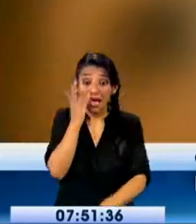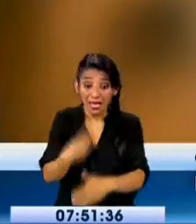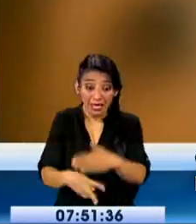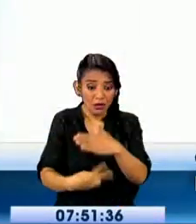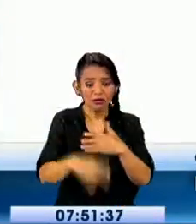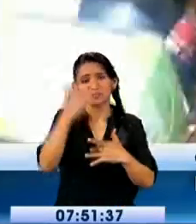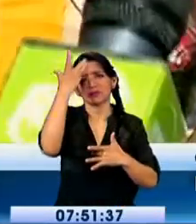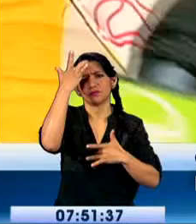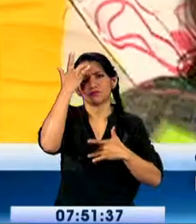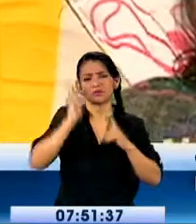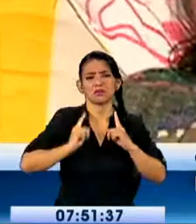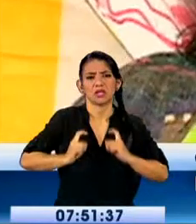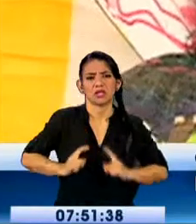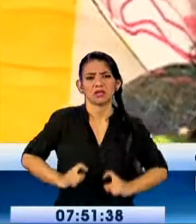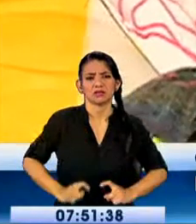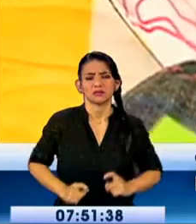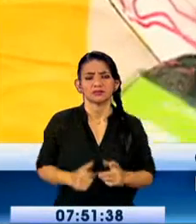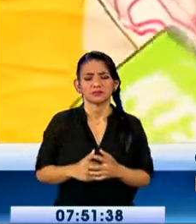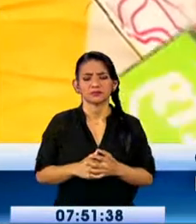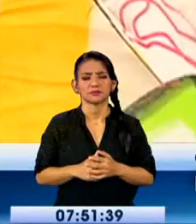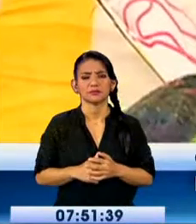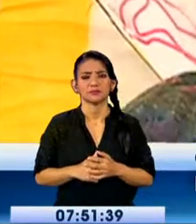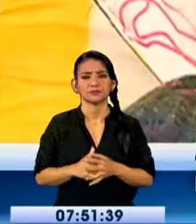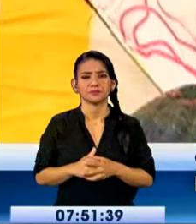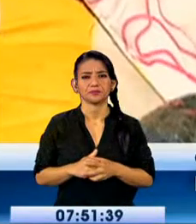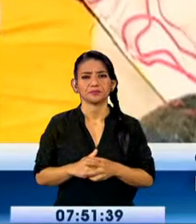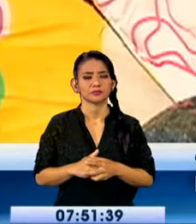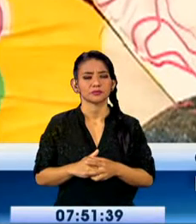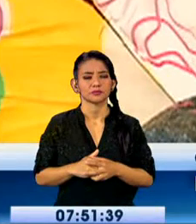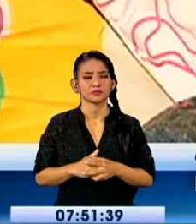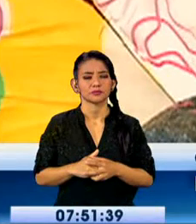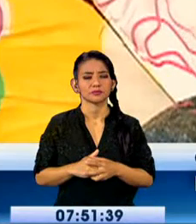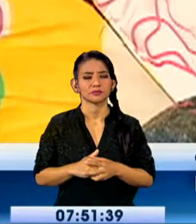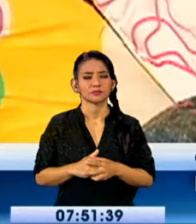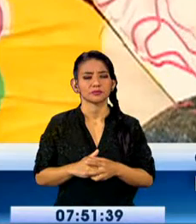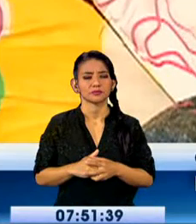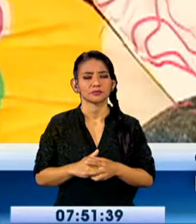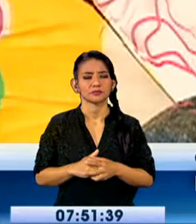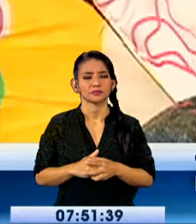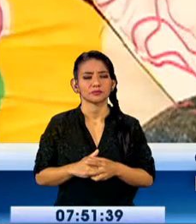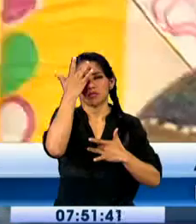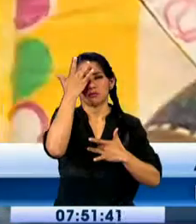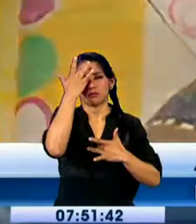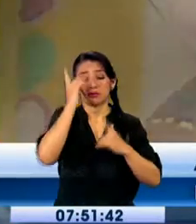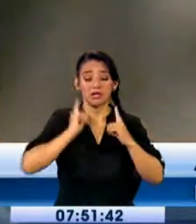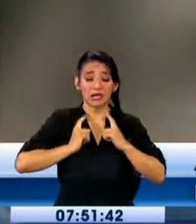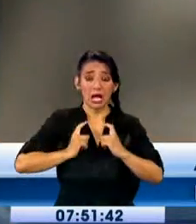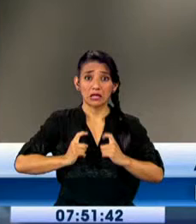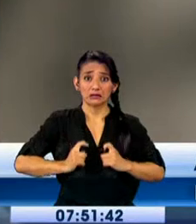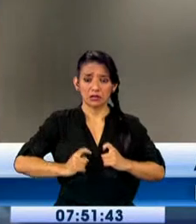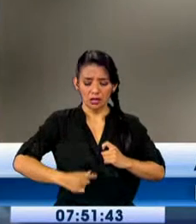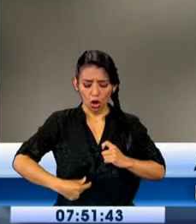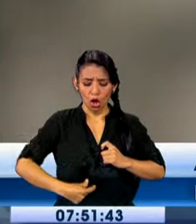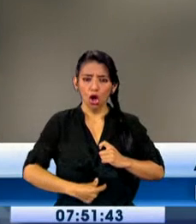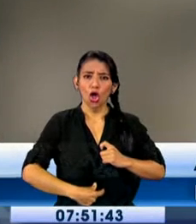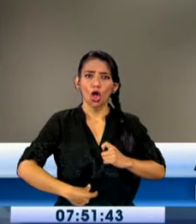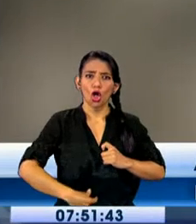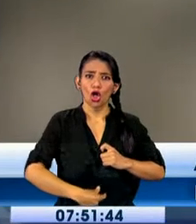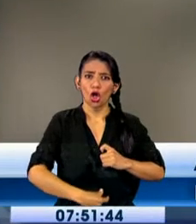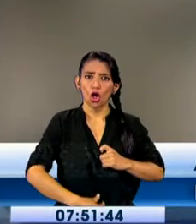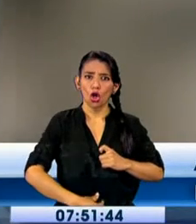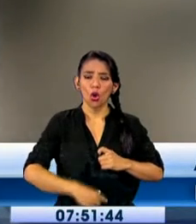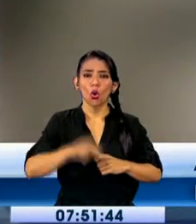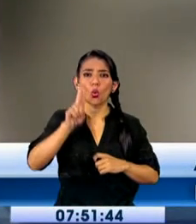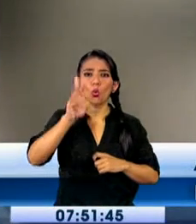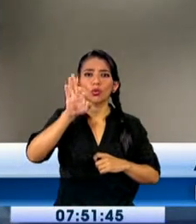de cáncer. Un año que me detectaron que tuve cáncer al cuello del útero. Cuando